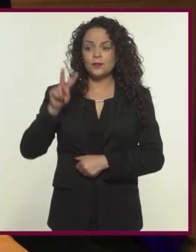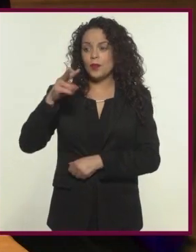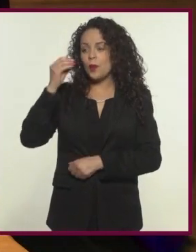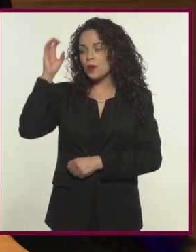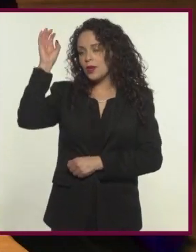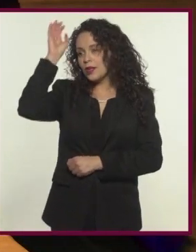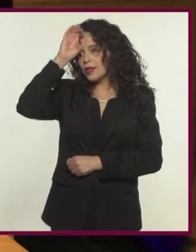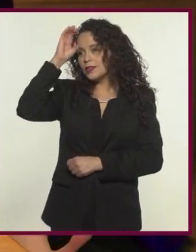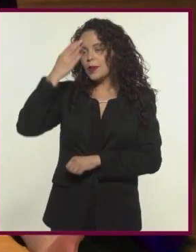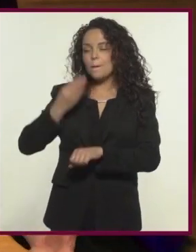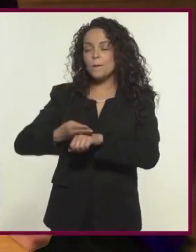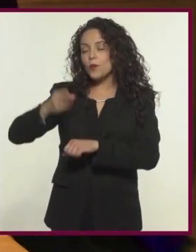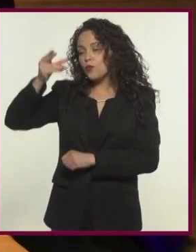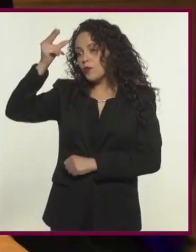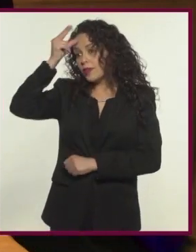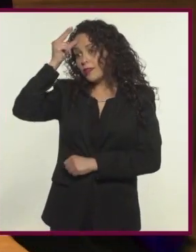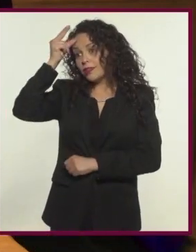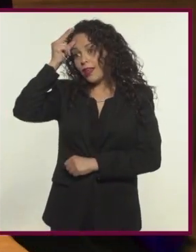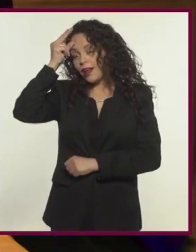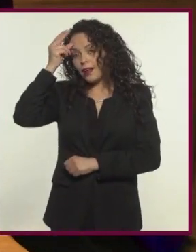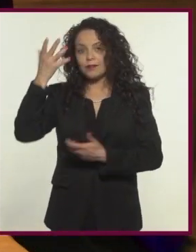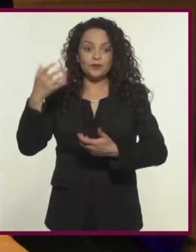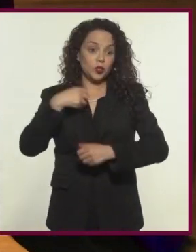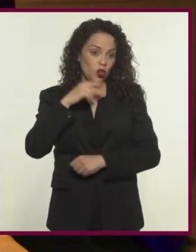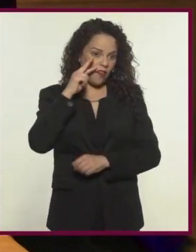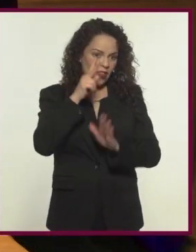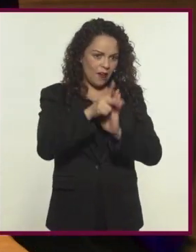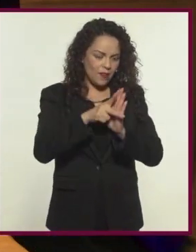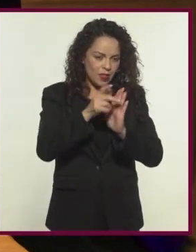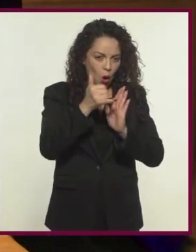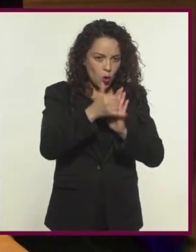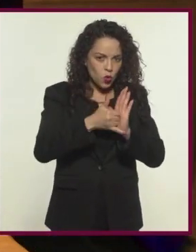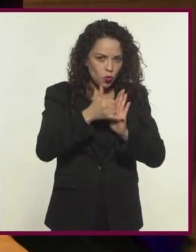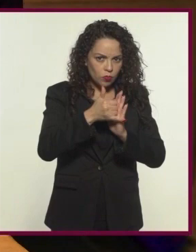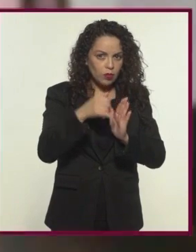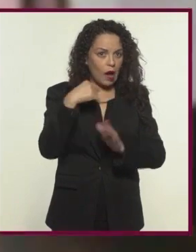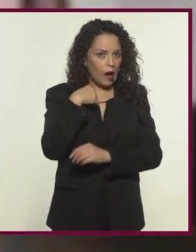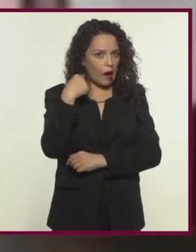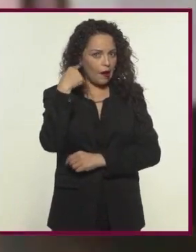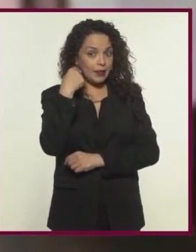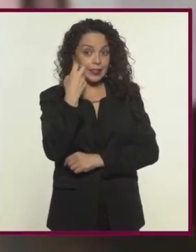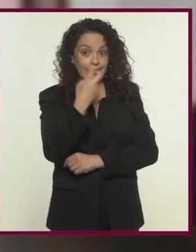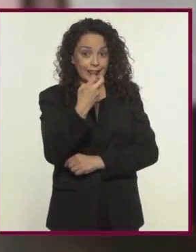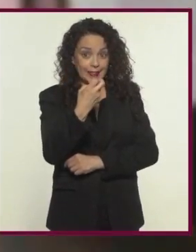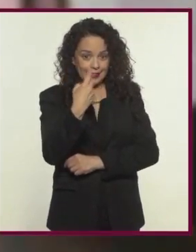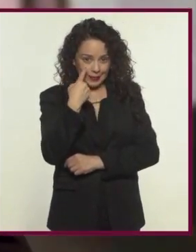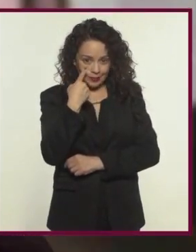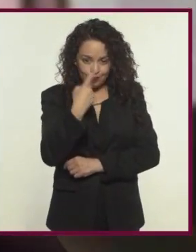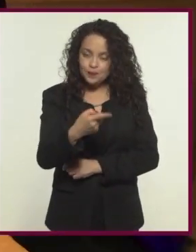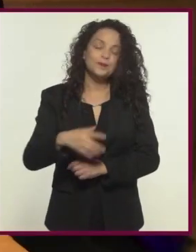tan científico y tan inteligente. Pues estaba viendo unos videos en YouTube y escuché esto.